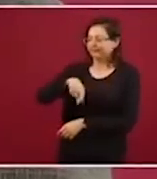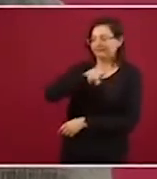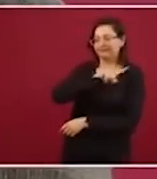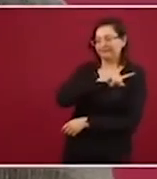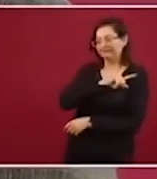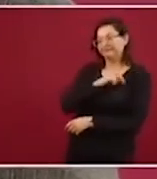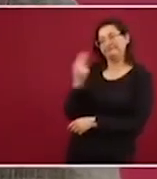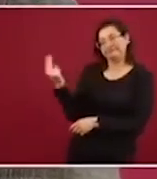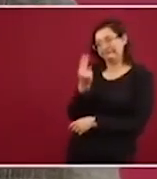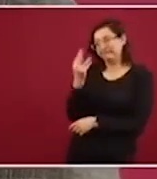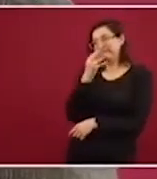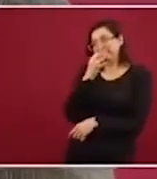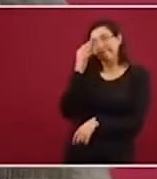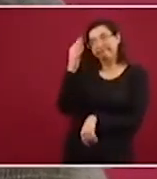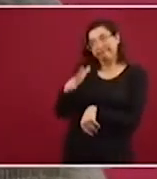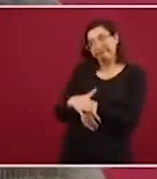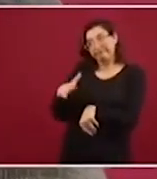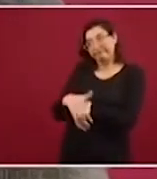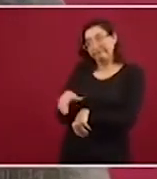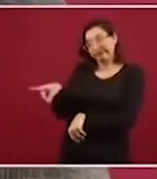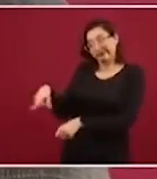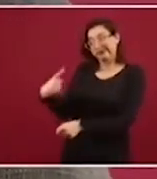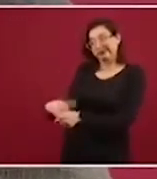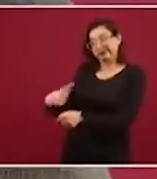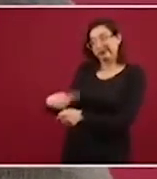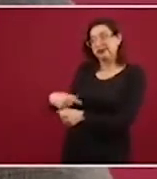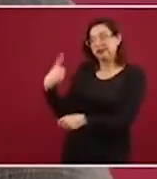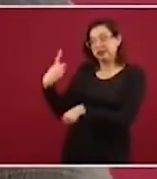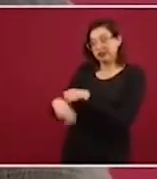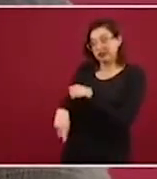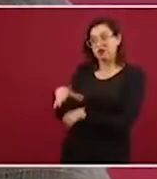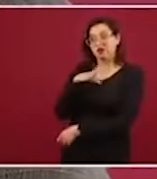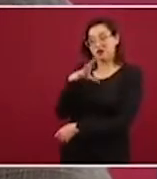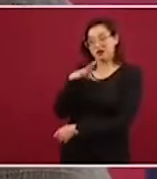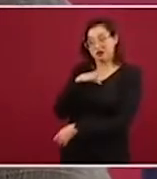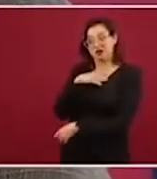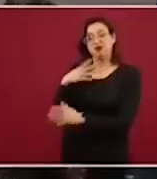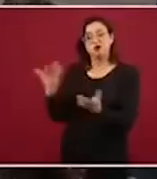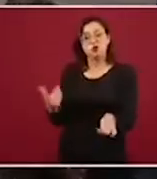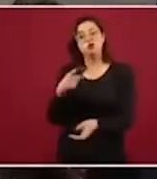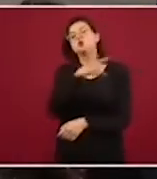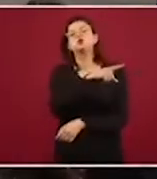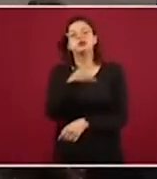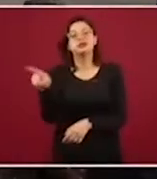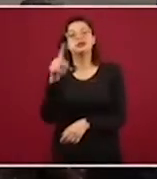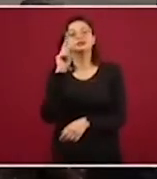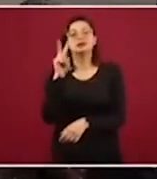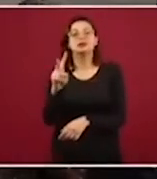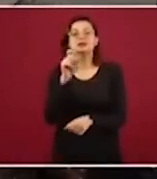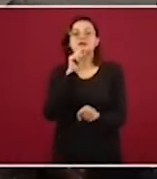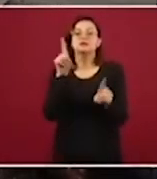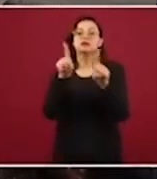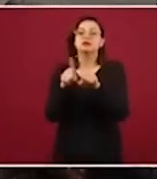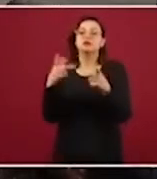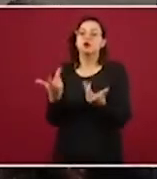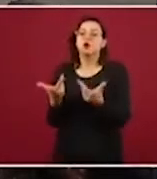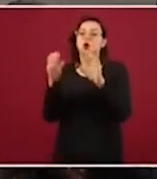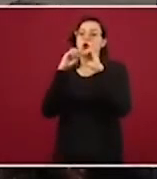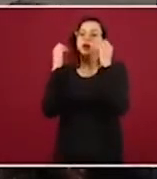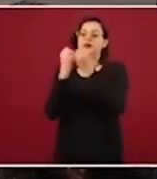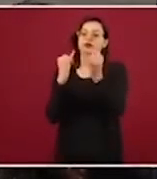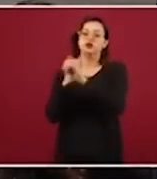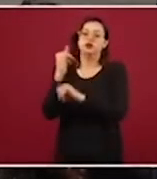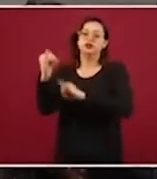ese anunciado y que ustedes lo han visto también en las últimas semanas 5 instancias internacionales de las más